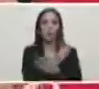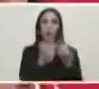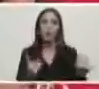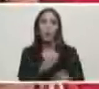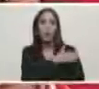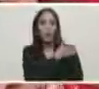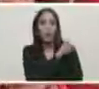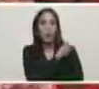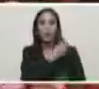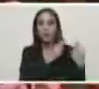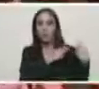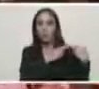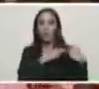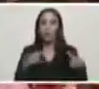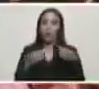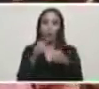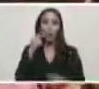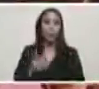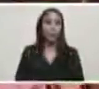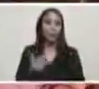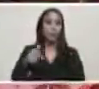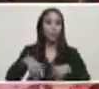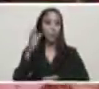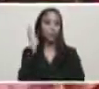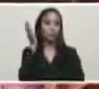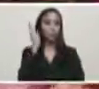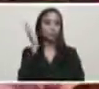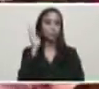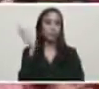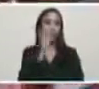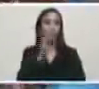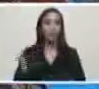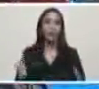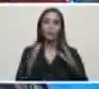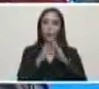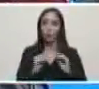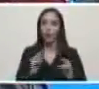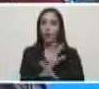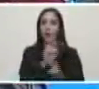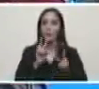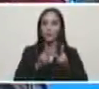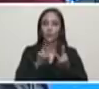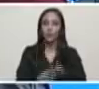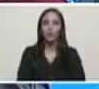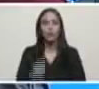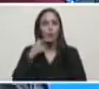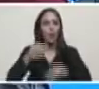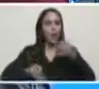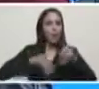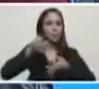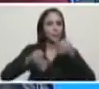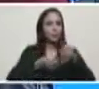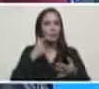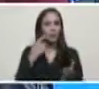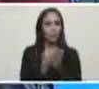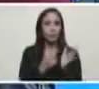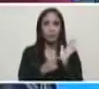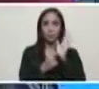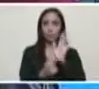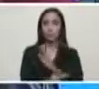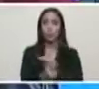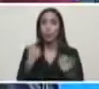y representantes de este importante congreso viviendo venezolanos destacamos que se plantean